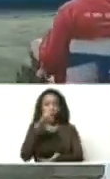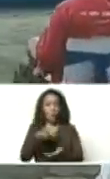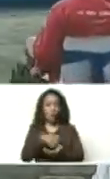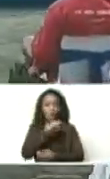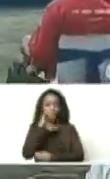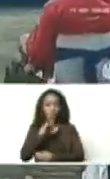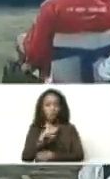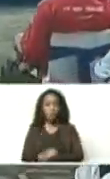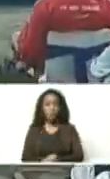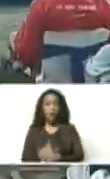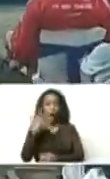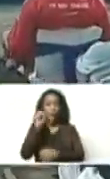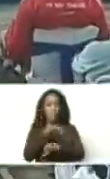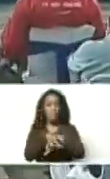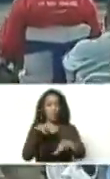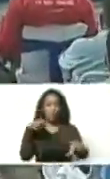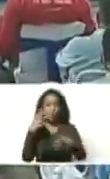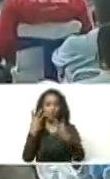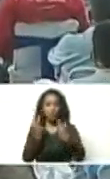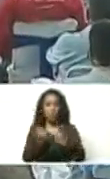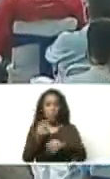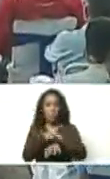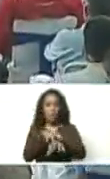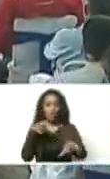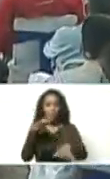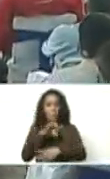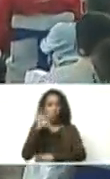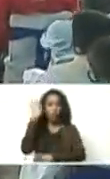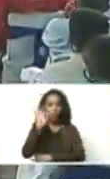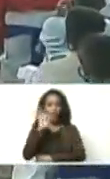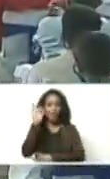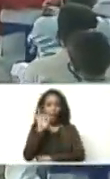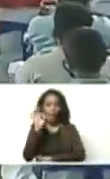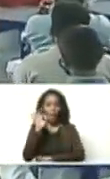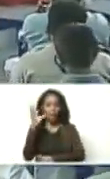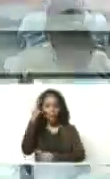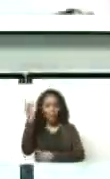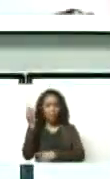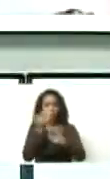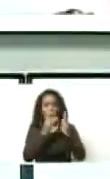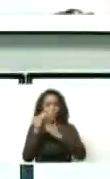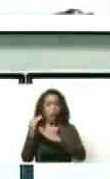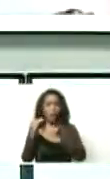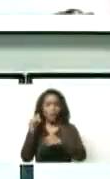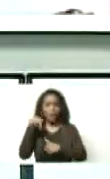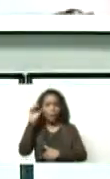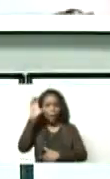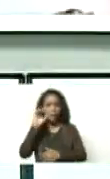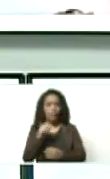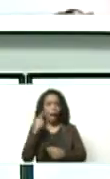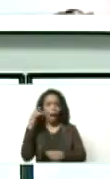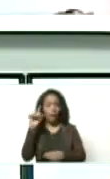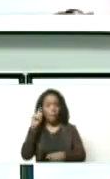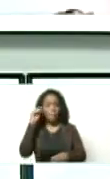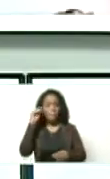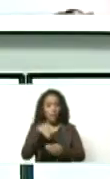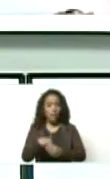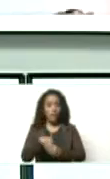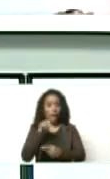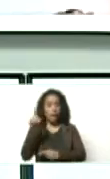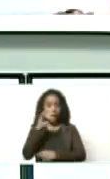Zulia. Tiene el mayor número y el mayor porcentaje de consejos comunales del país. Hay que meterse duro en el